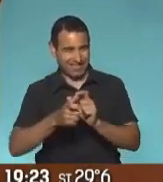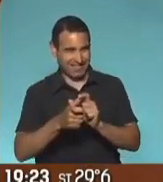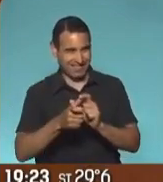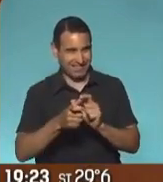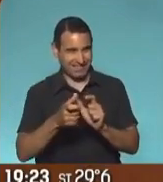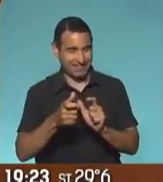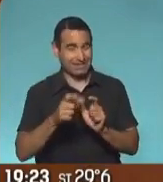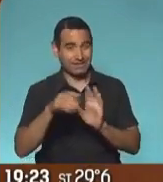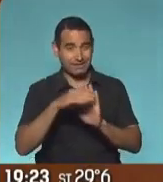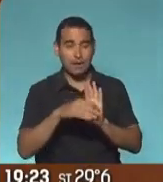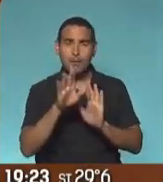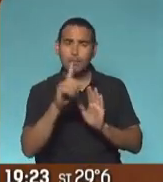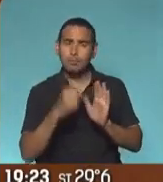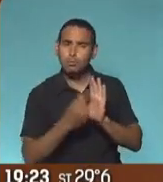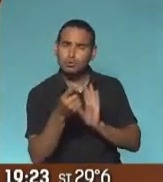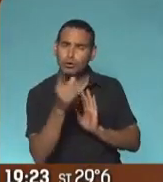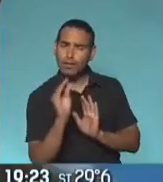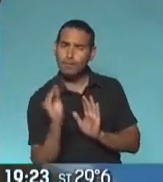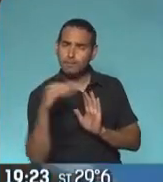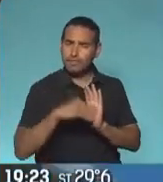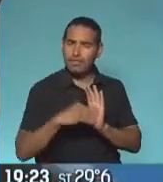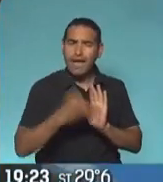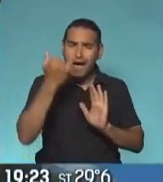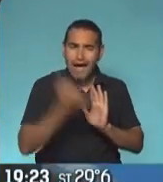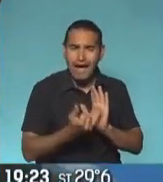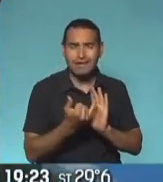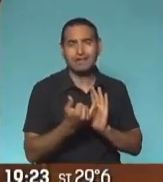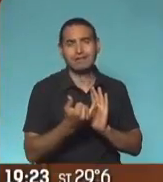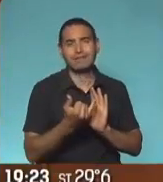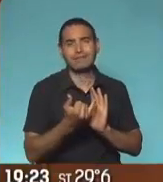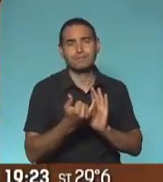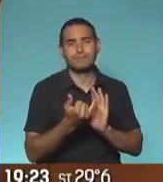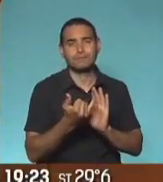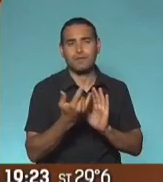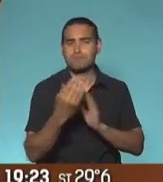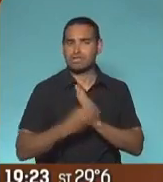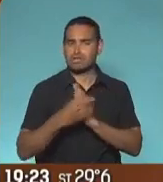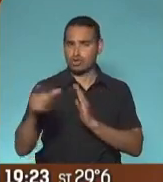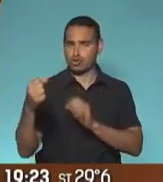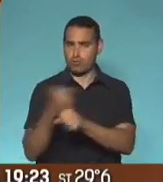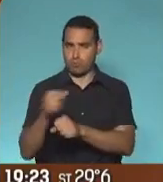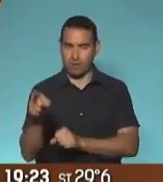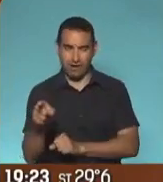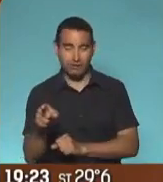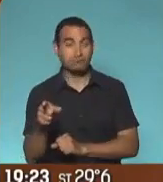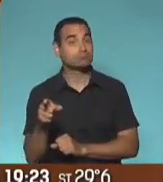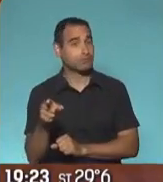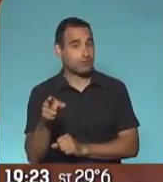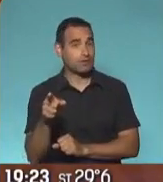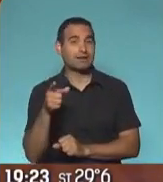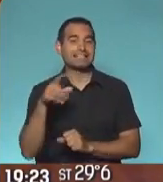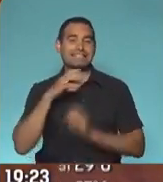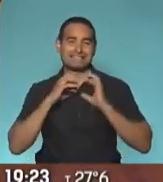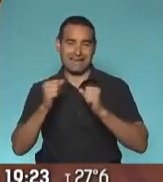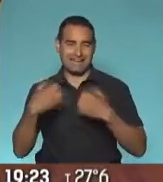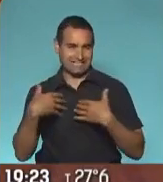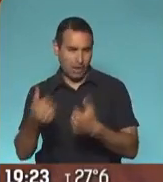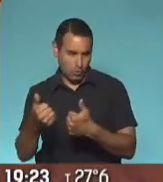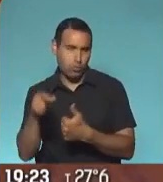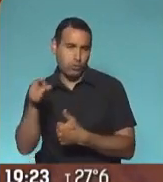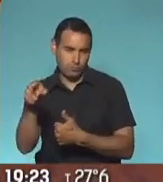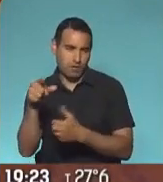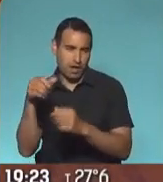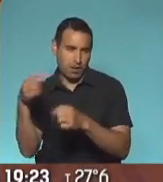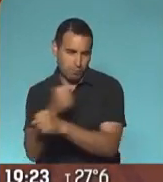que esta agregaba que tenía resolución ministerial, ¿sí? Una resolución de la Secretaría de Salud, porque bueno, ahora